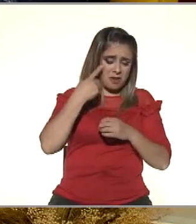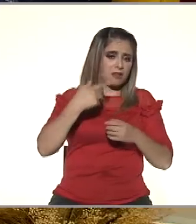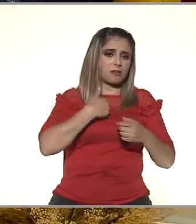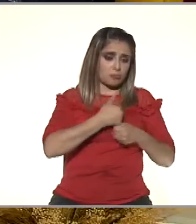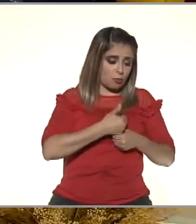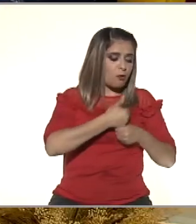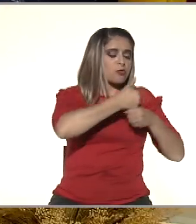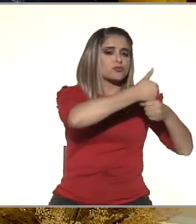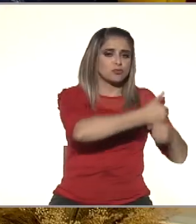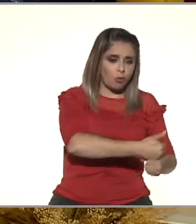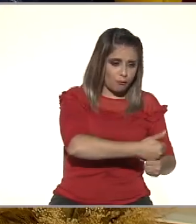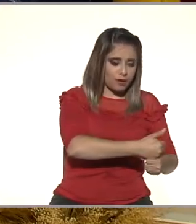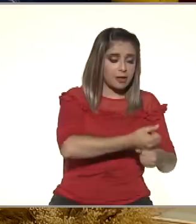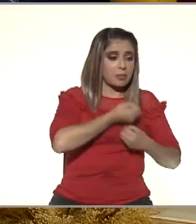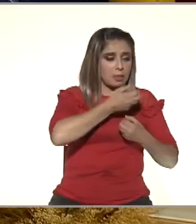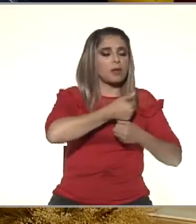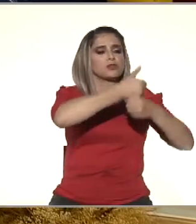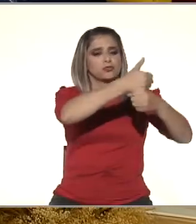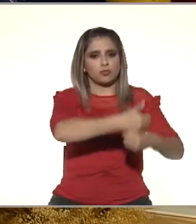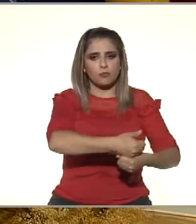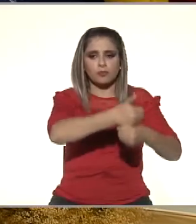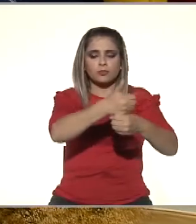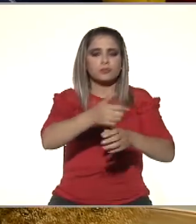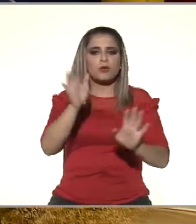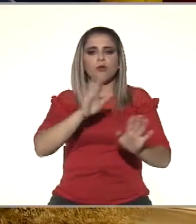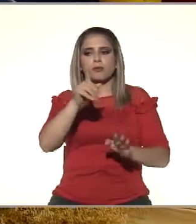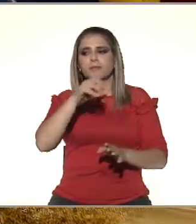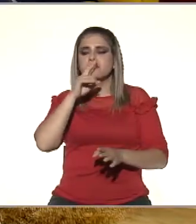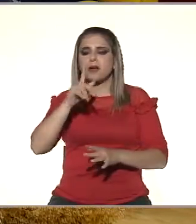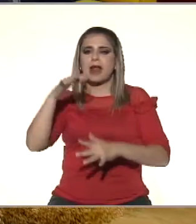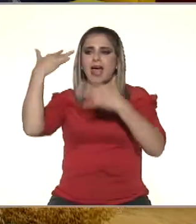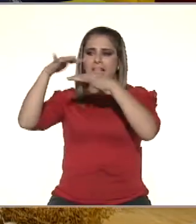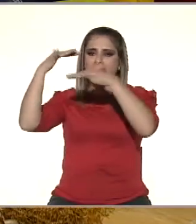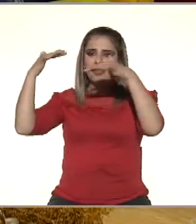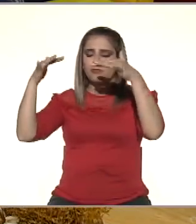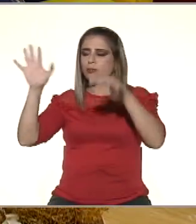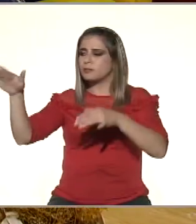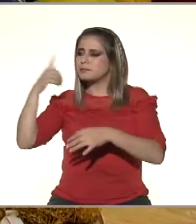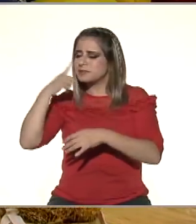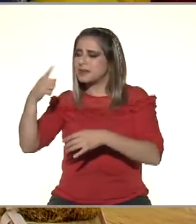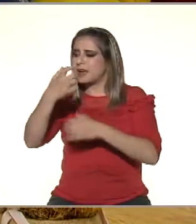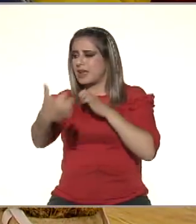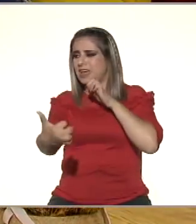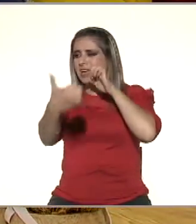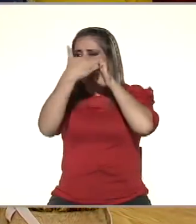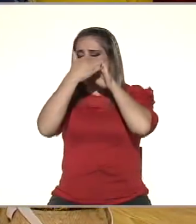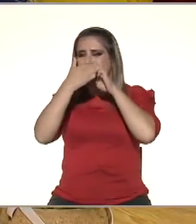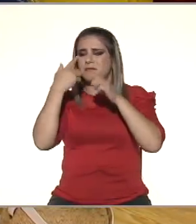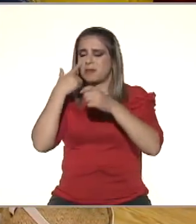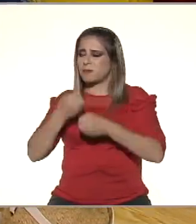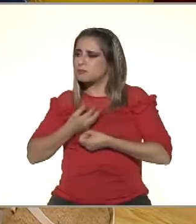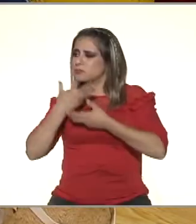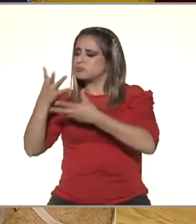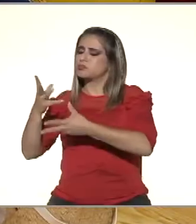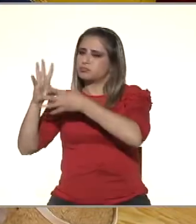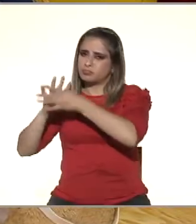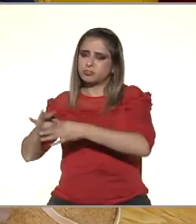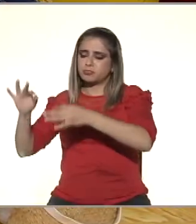que hacerlo en otro espacio, pero sí hay que hacerlo y pensar que ese primer momento no es el momento para estas